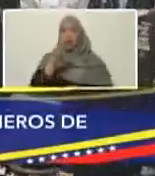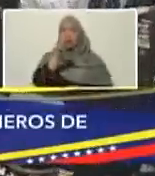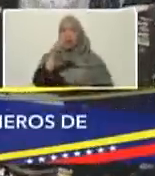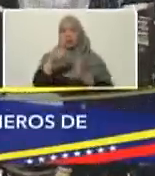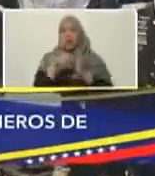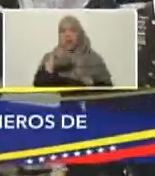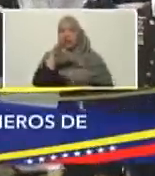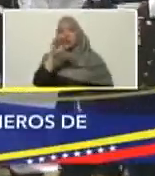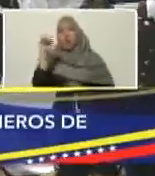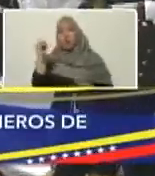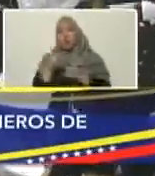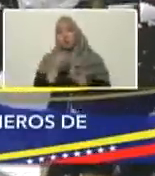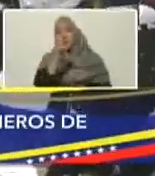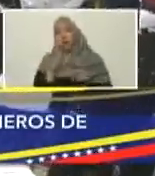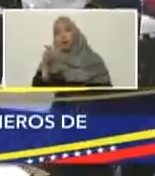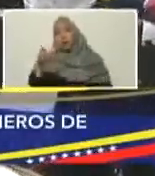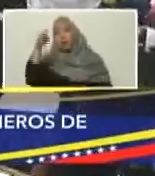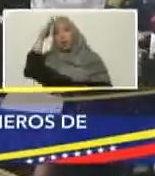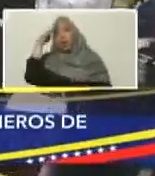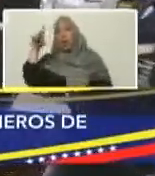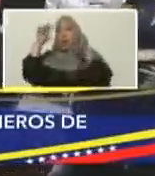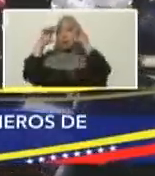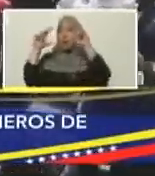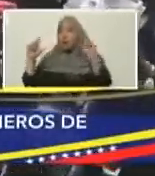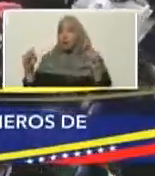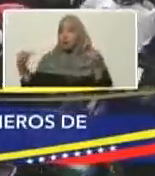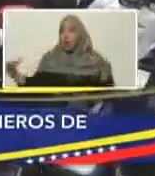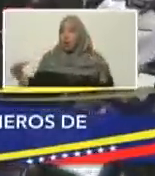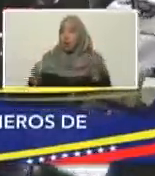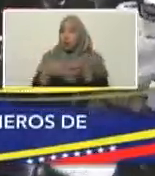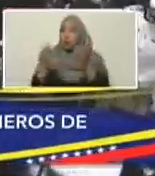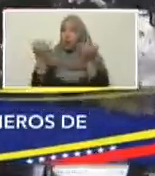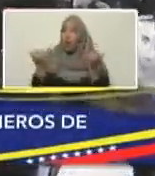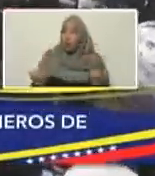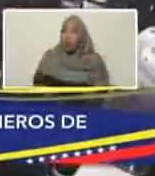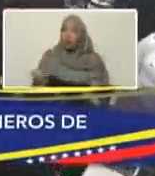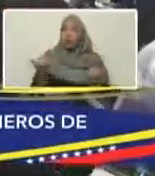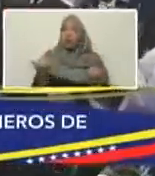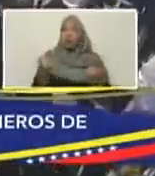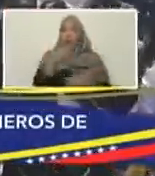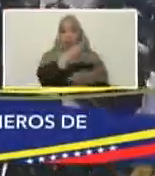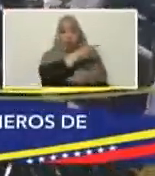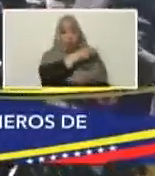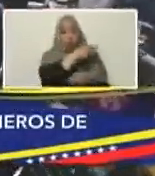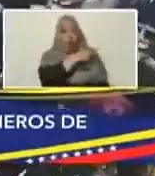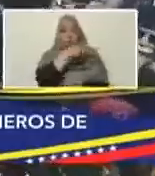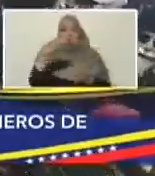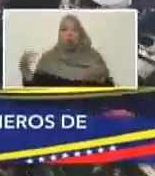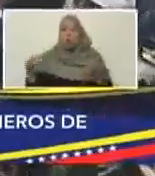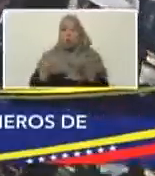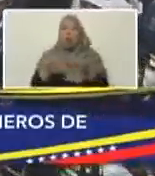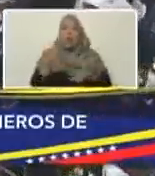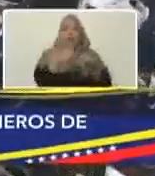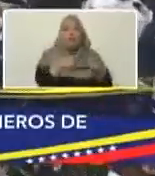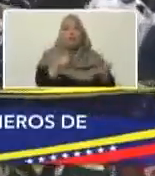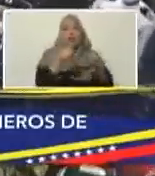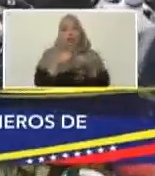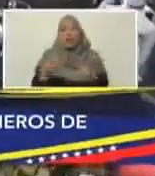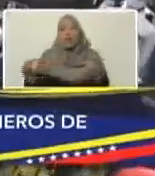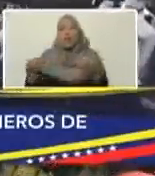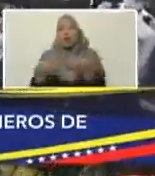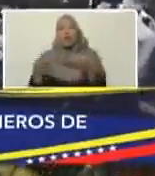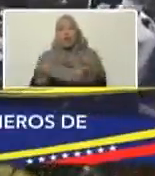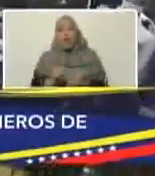15.150 ascensos de grados de oficiales y tropas profesionales y en esta oportunidad de generales de división, de generales de brigada,